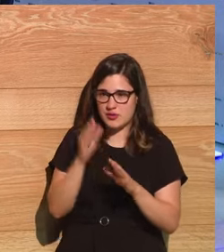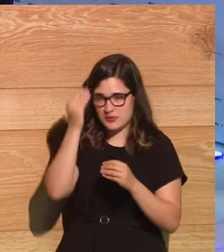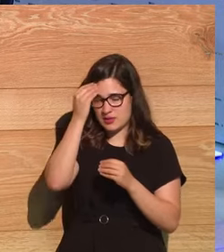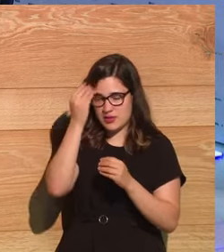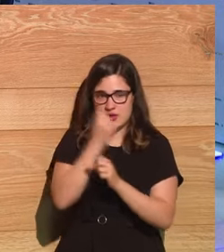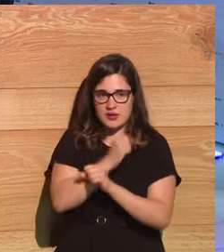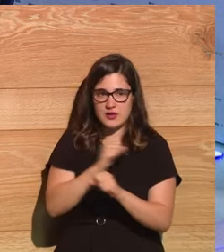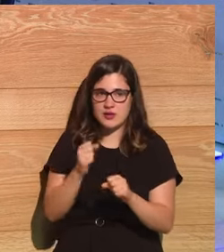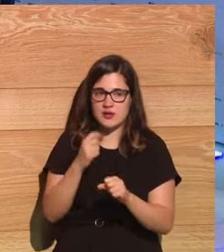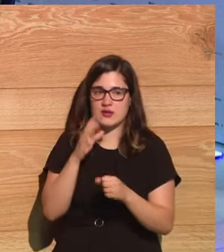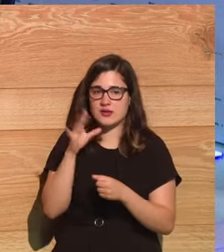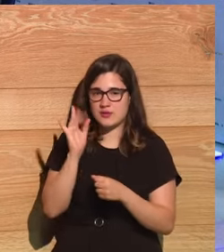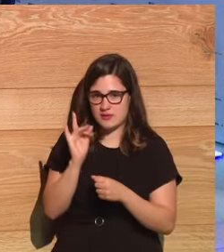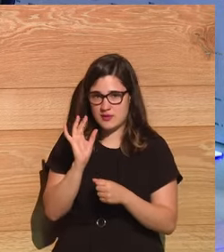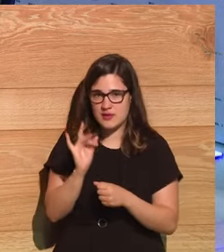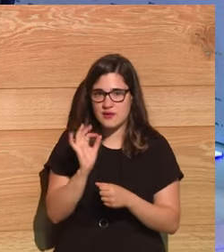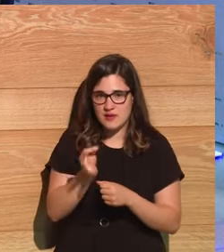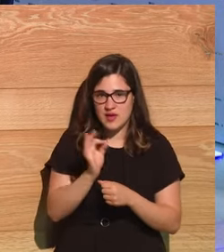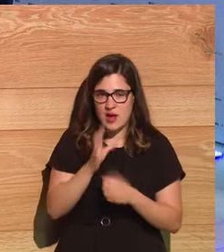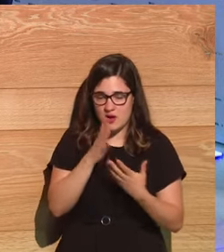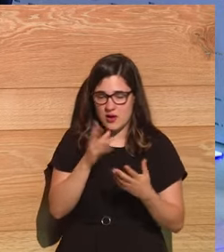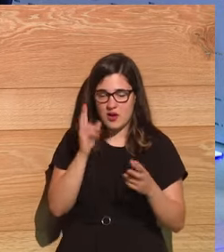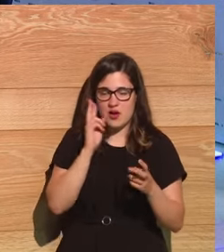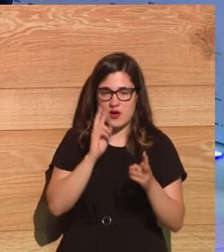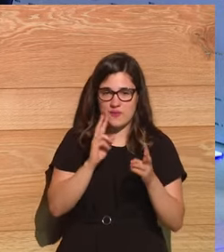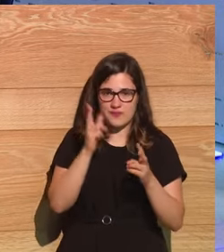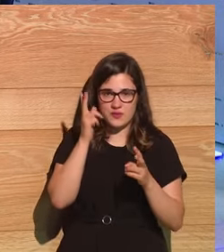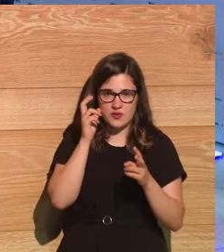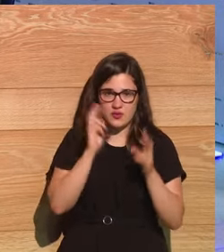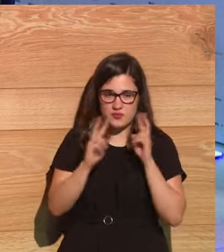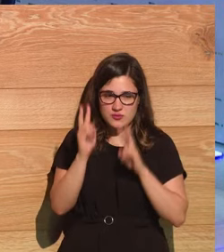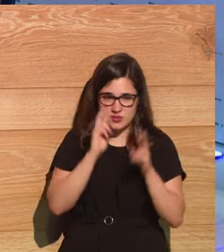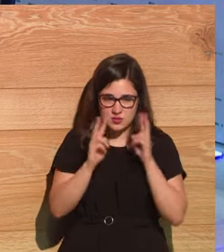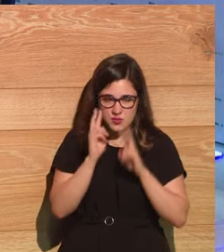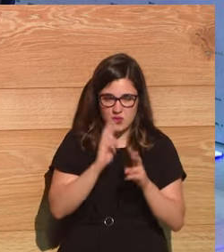que entiendo que entramos en el mundo audiovisual y que aumenta la diversidad de las formas en las que nos